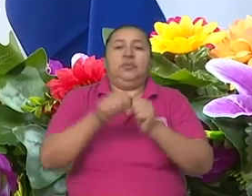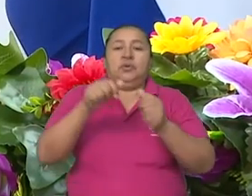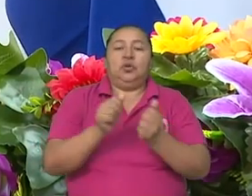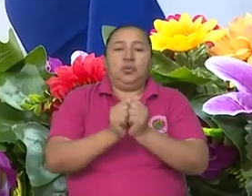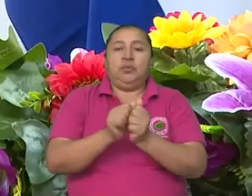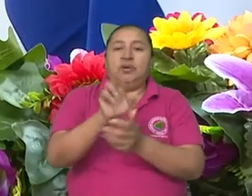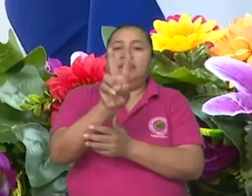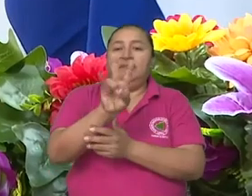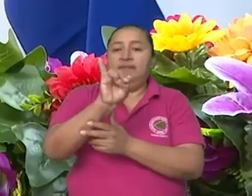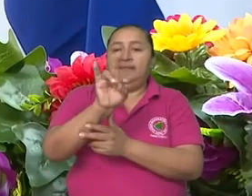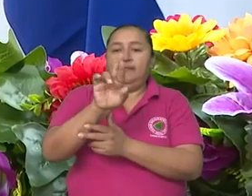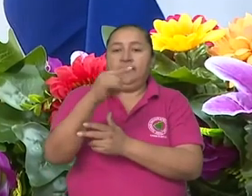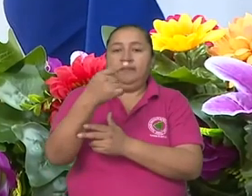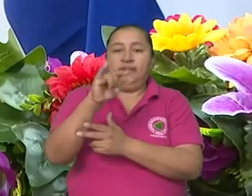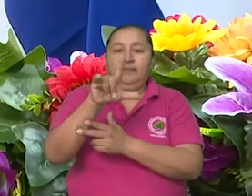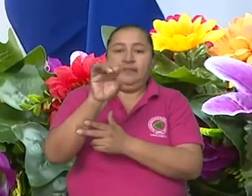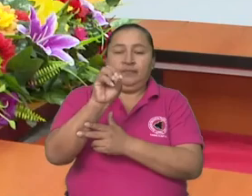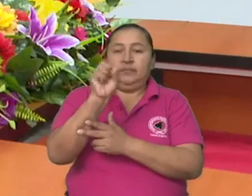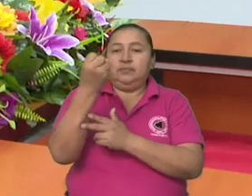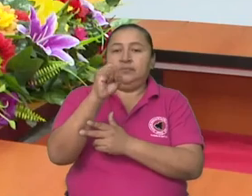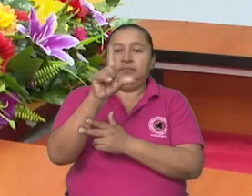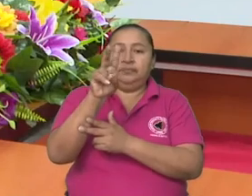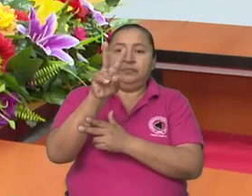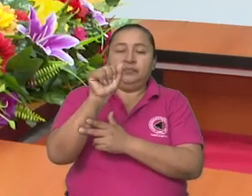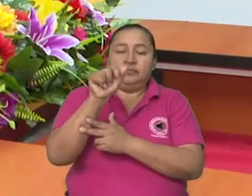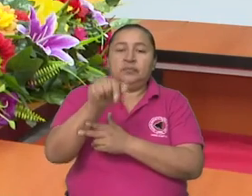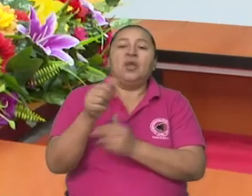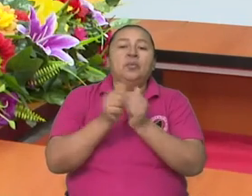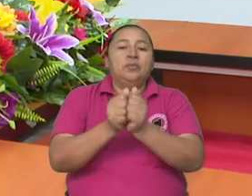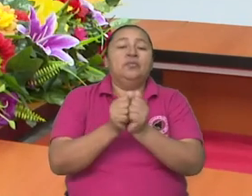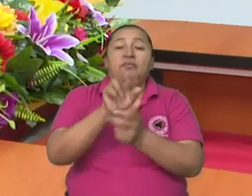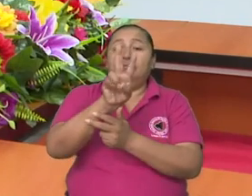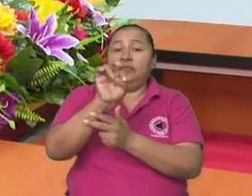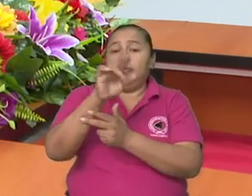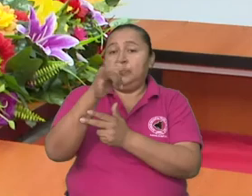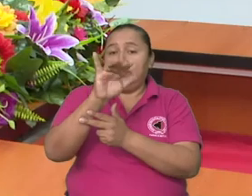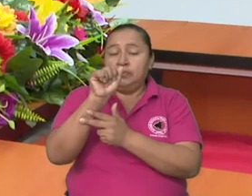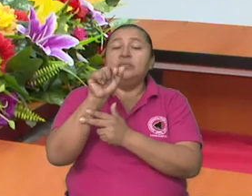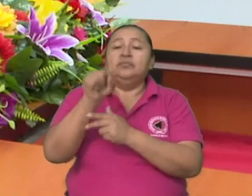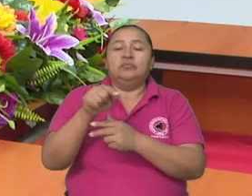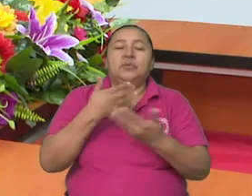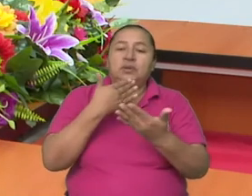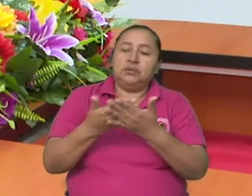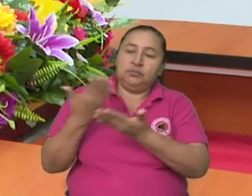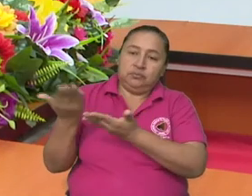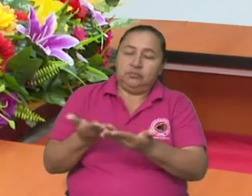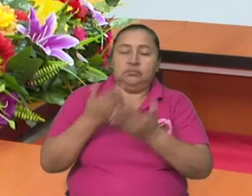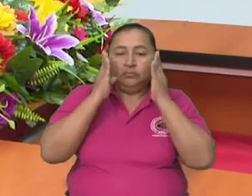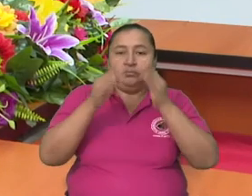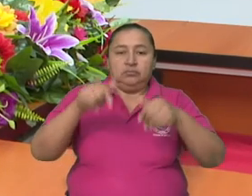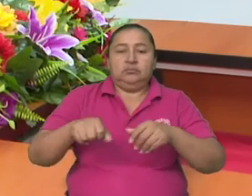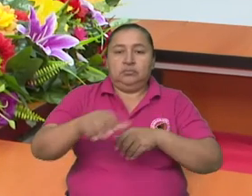compañero Virgilio Silva, el expresidente ejecutivo de la EPN. Compañero Virgilio, muchísimas gracias por atendernos y recibirnos en este